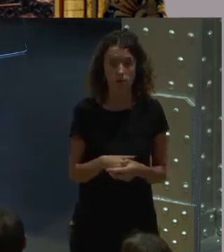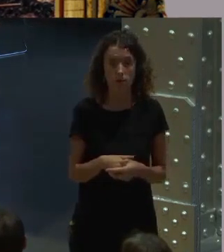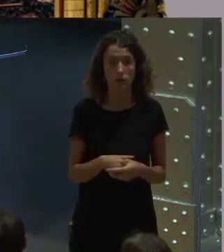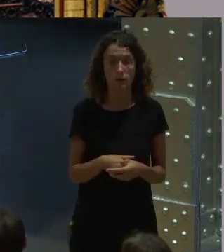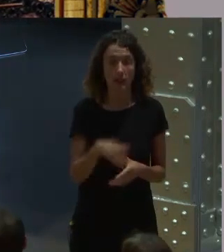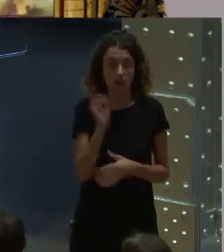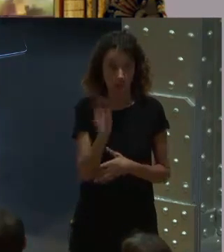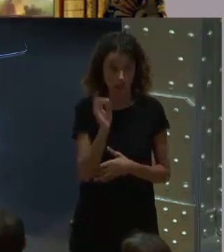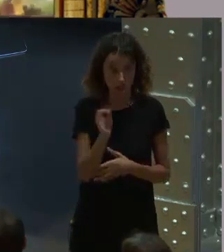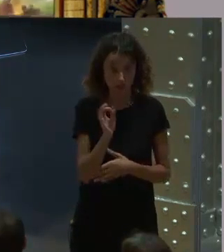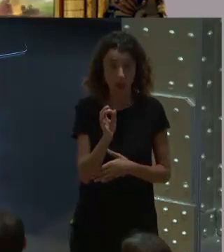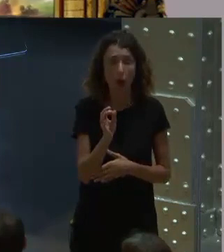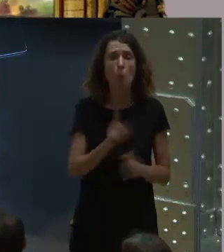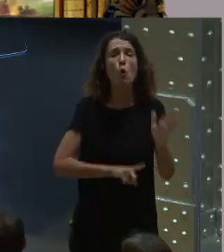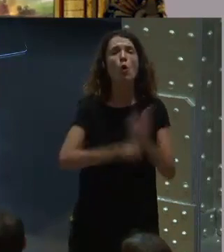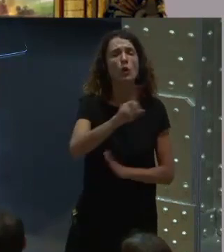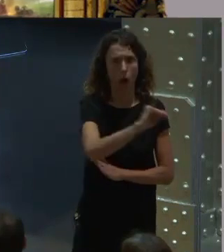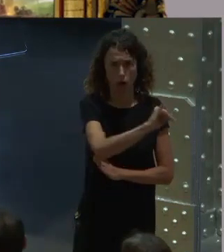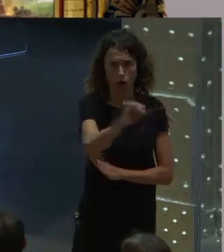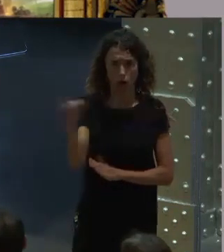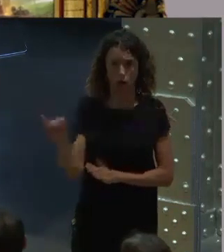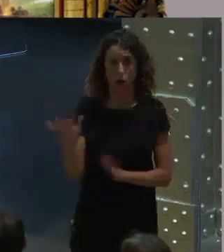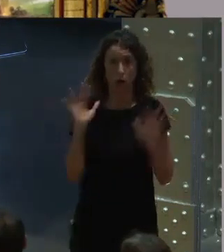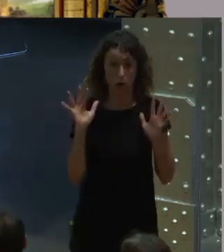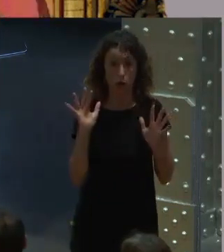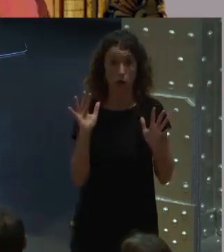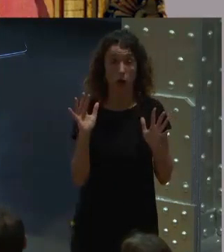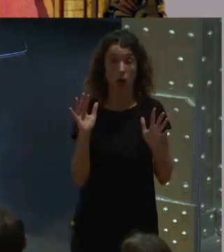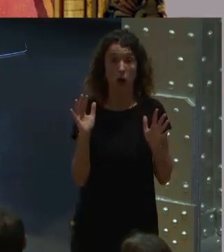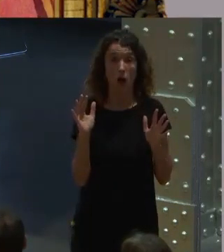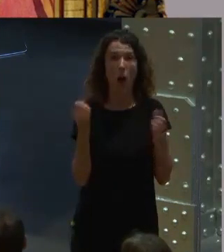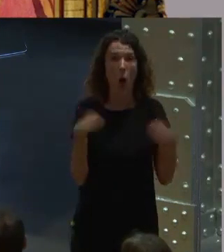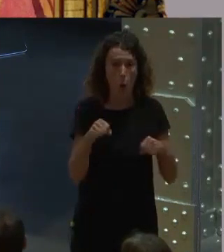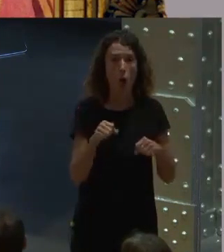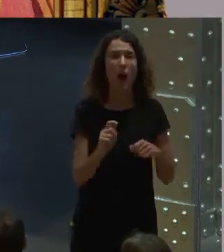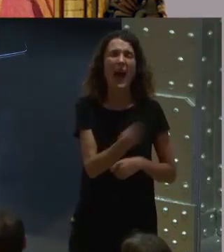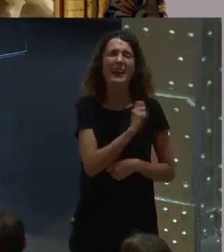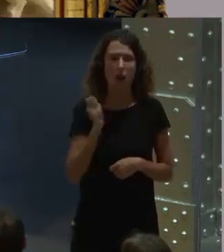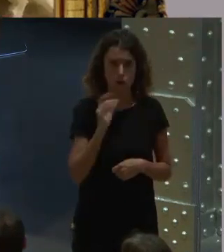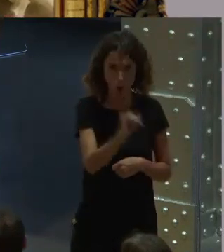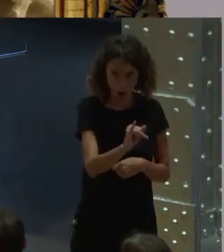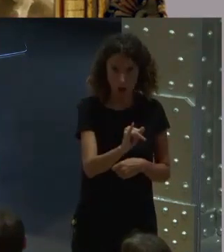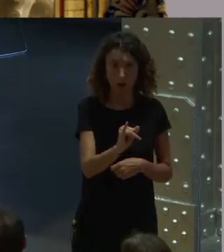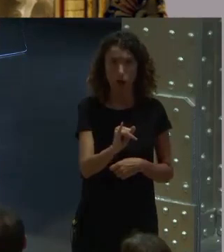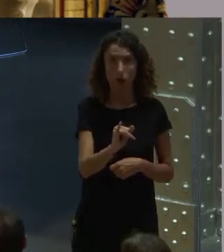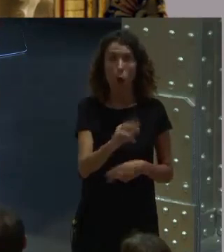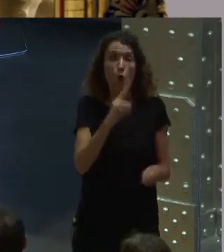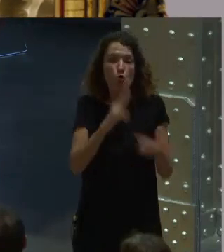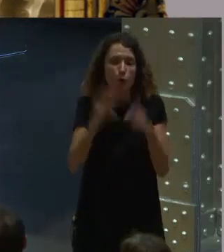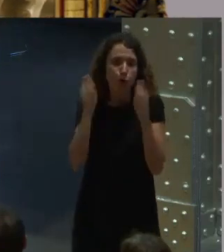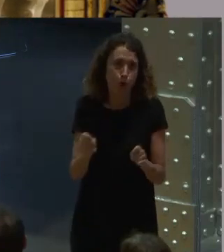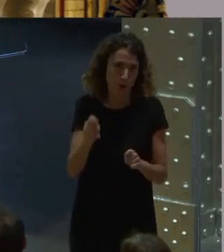Por supuesto, ha habido progreso. Sin embargo, aún tenemos esclavos, aunque no los llamamos